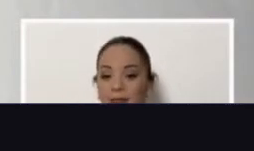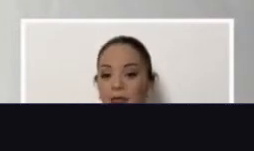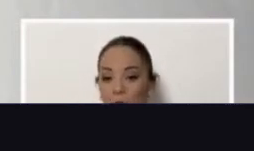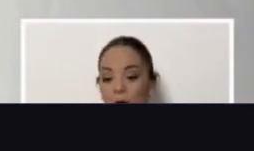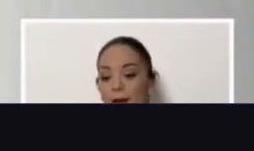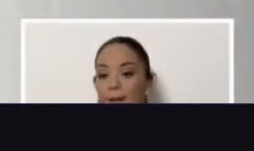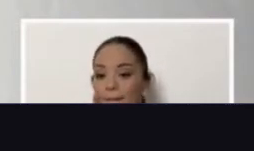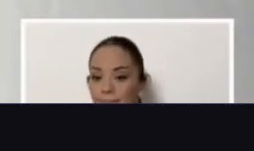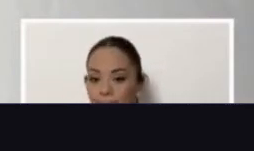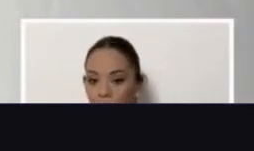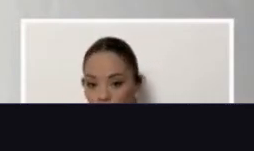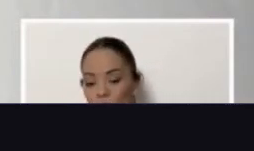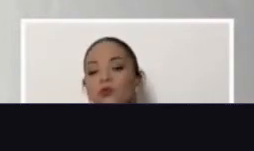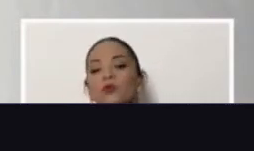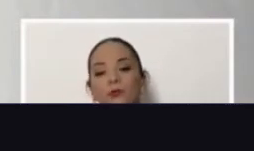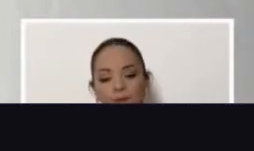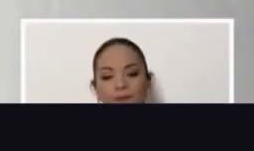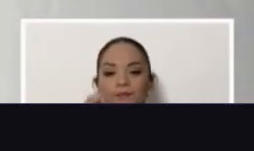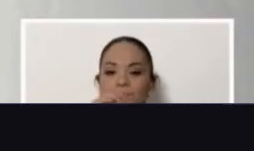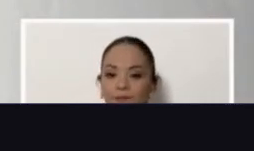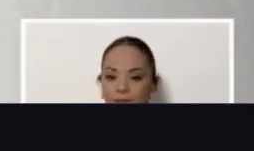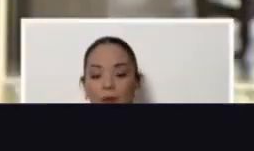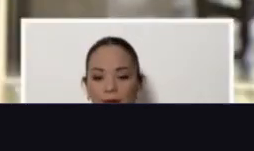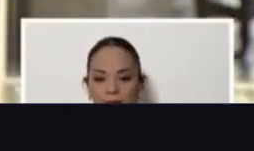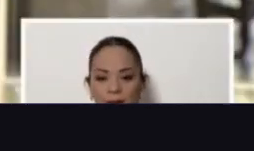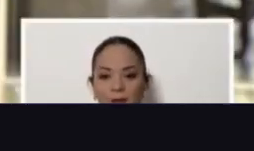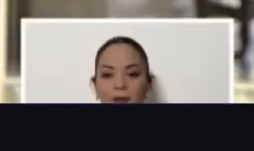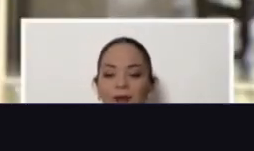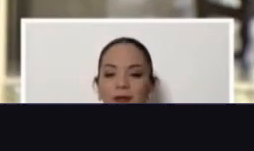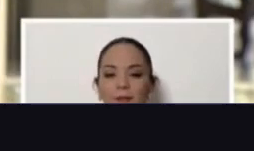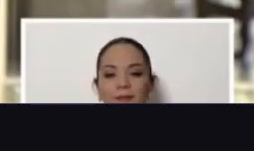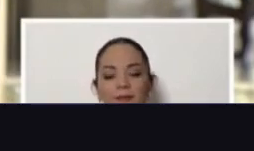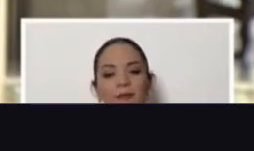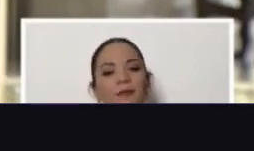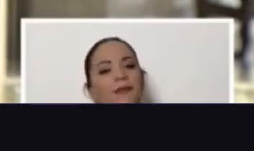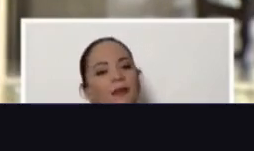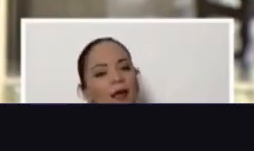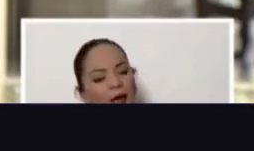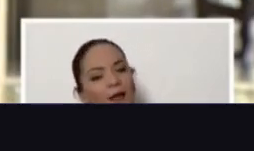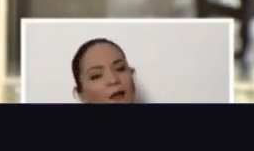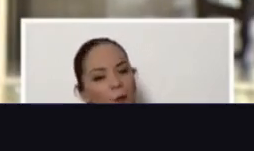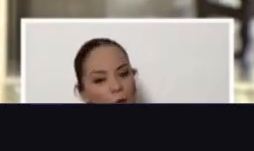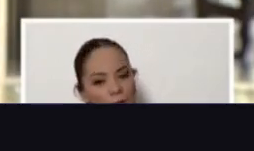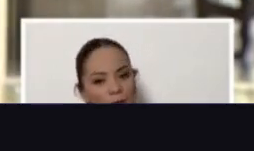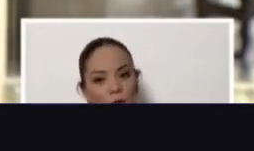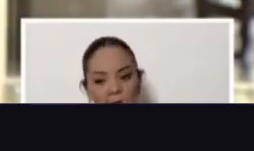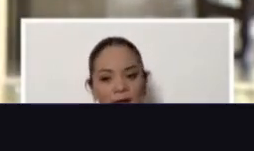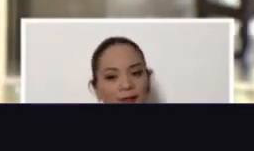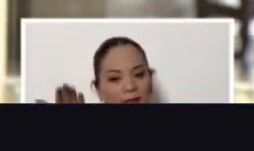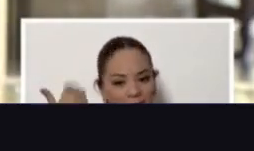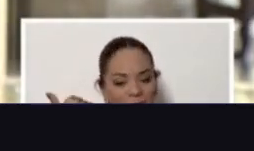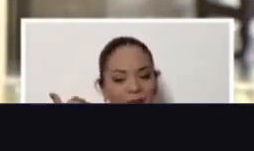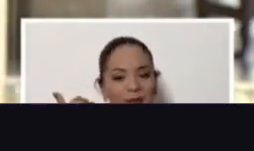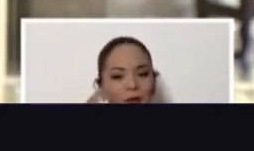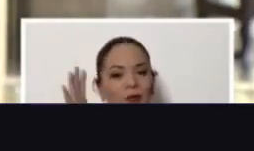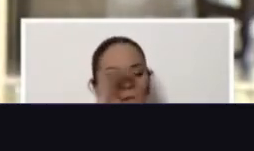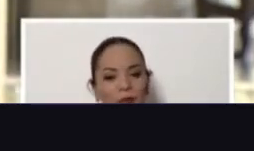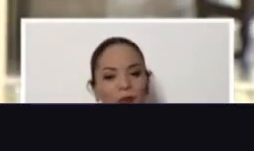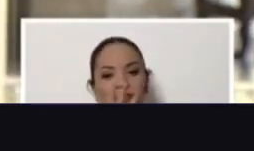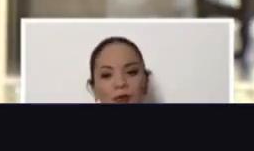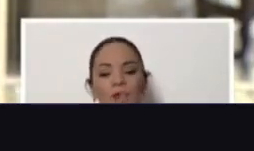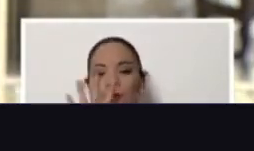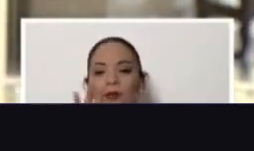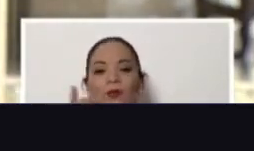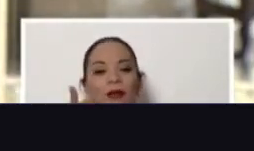Plus relacionados con temas de sicariato. Encontramos en esa operación del viernes pasado